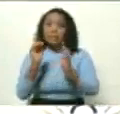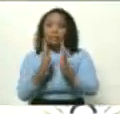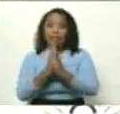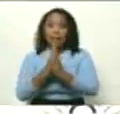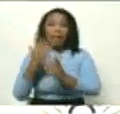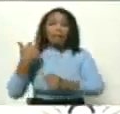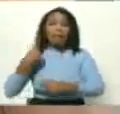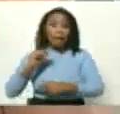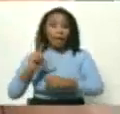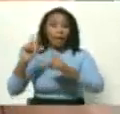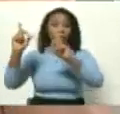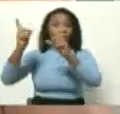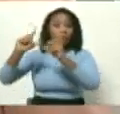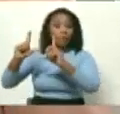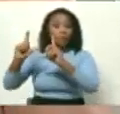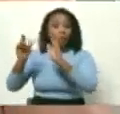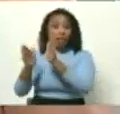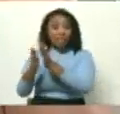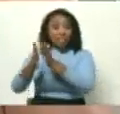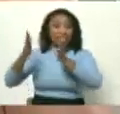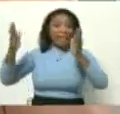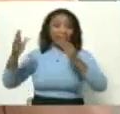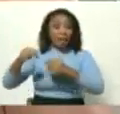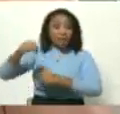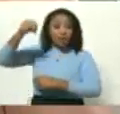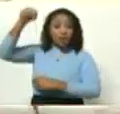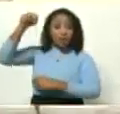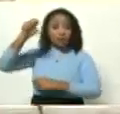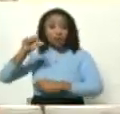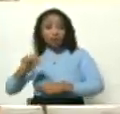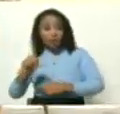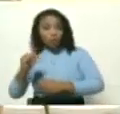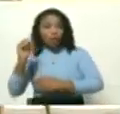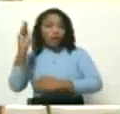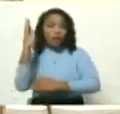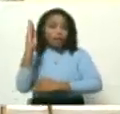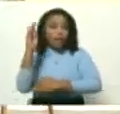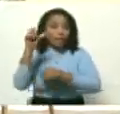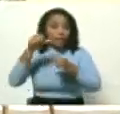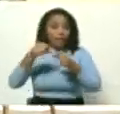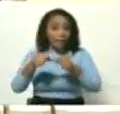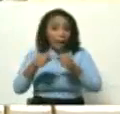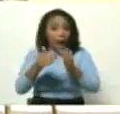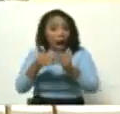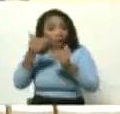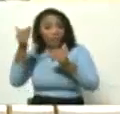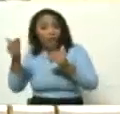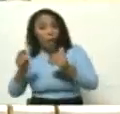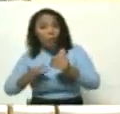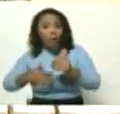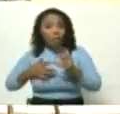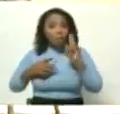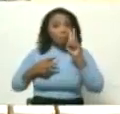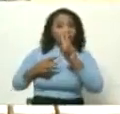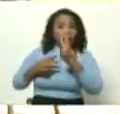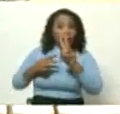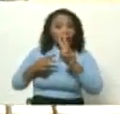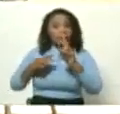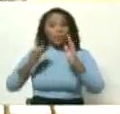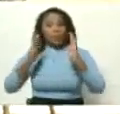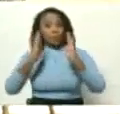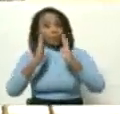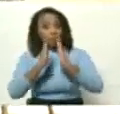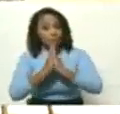tener unas pantallas del lado norte y sur de la iglesia para los que se quedan afuera puedan participar, ¿verdad?